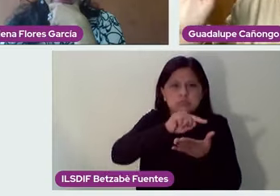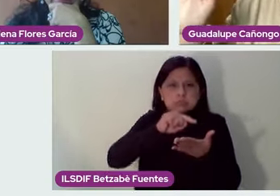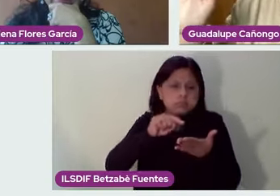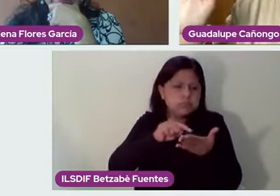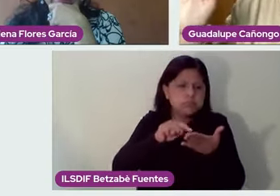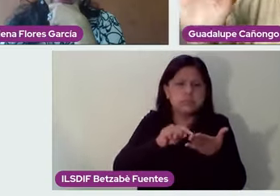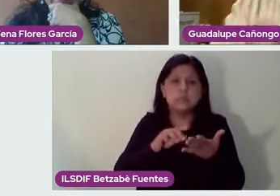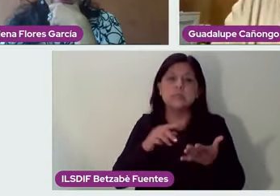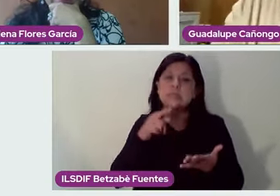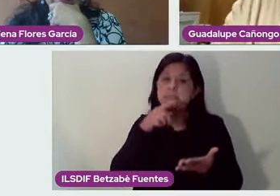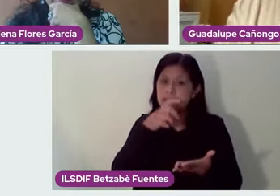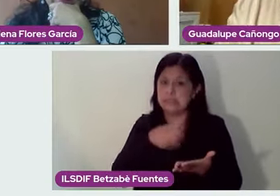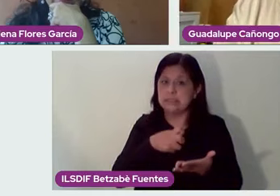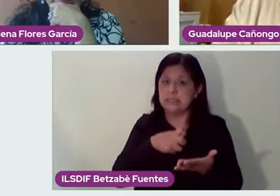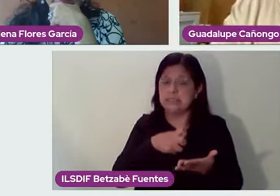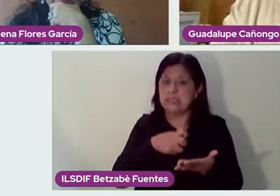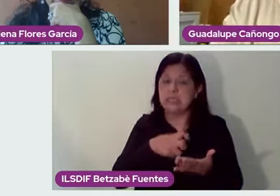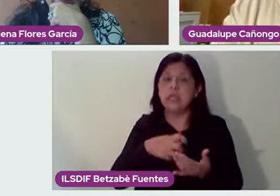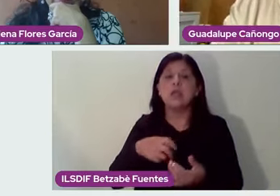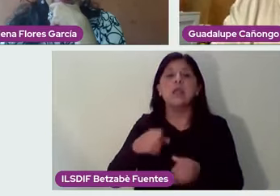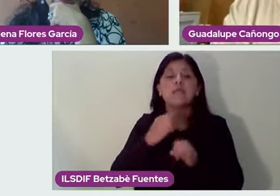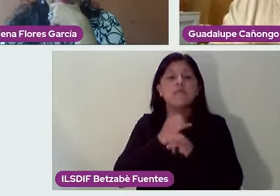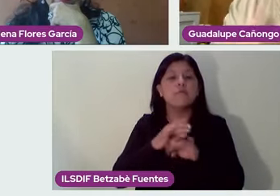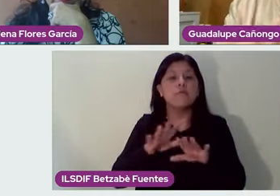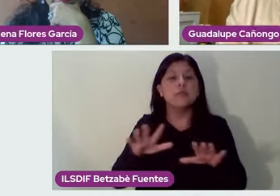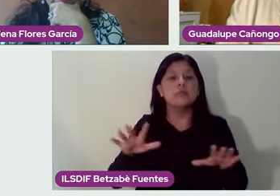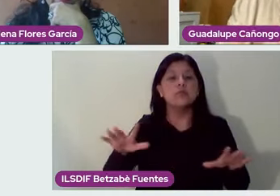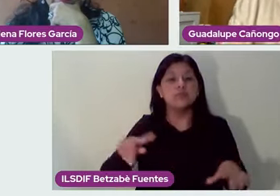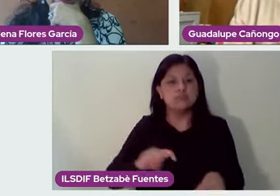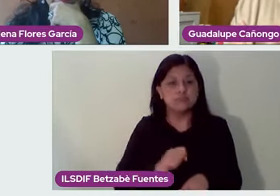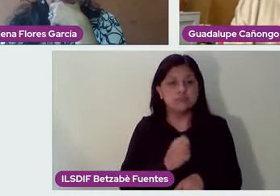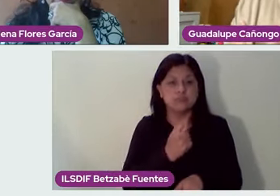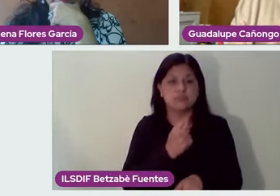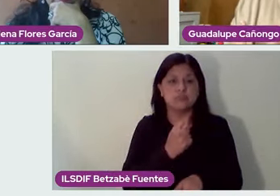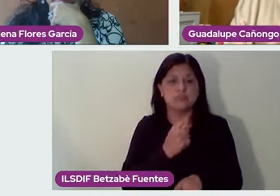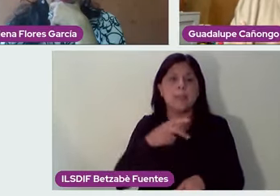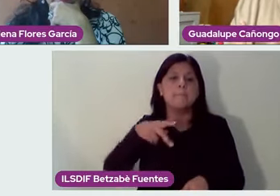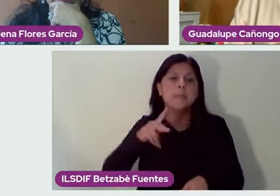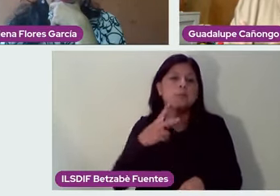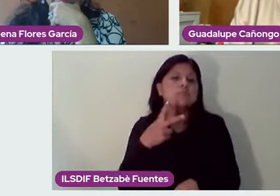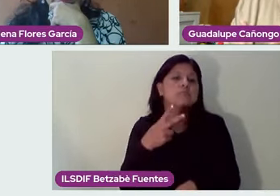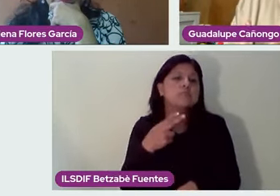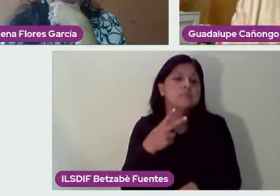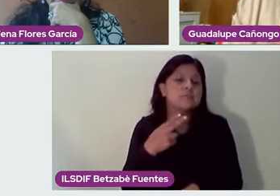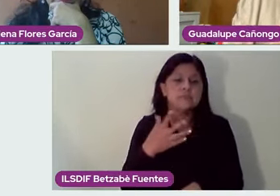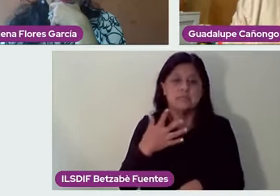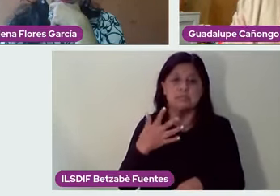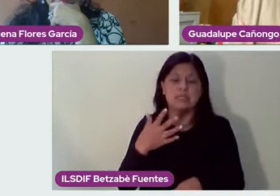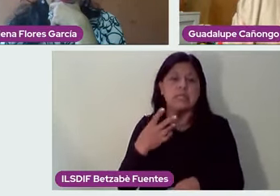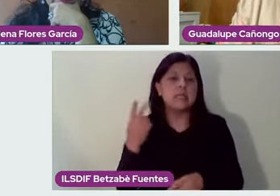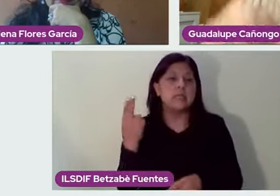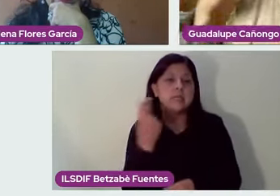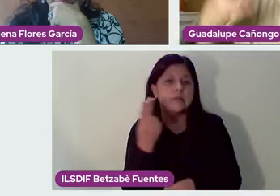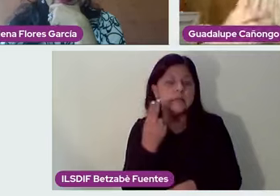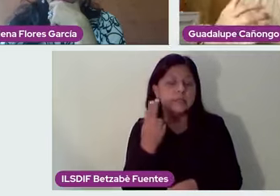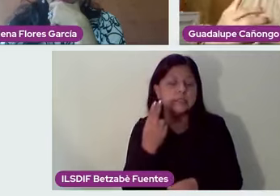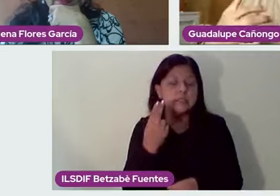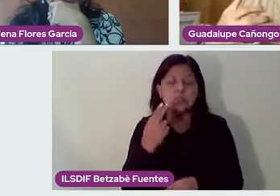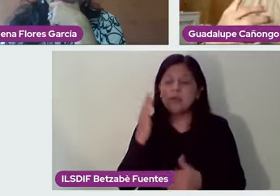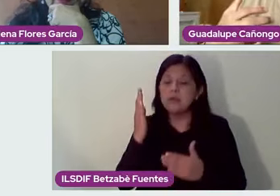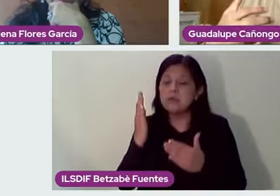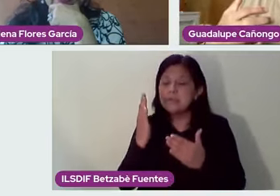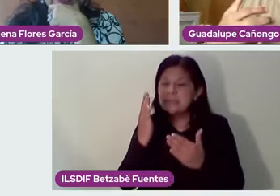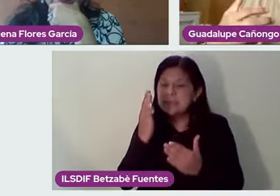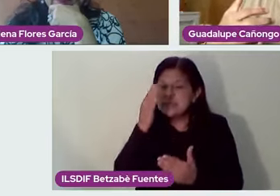es una información técnica. Pero la otra es, tengo que prepararme también contra todas estas ideas,